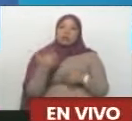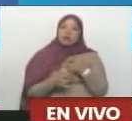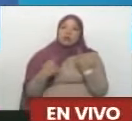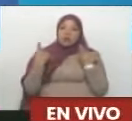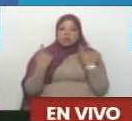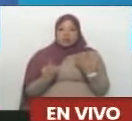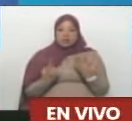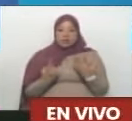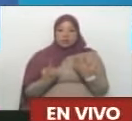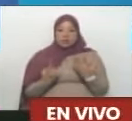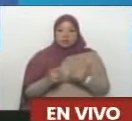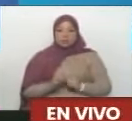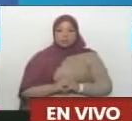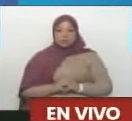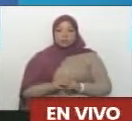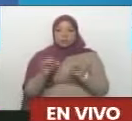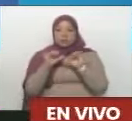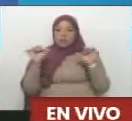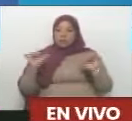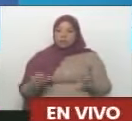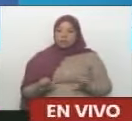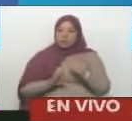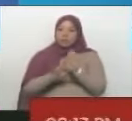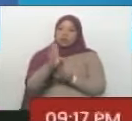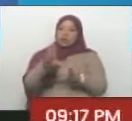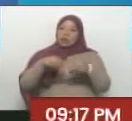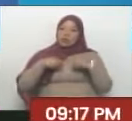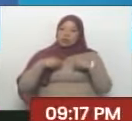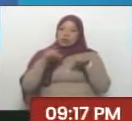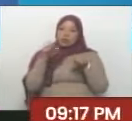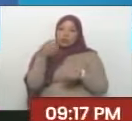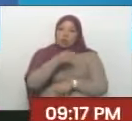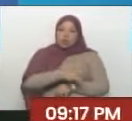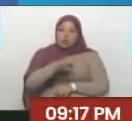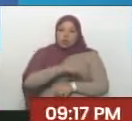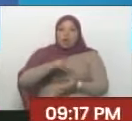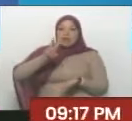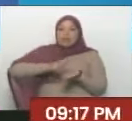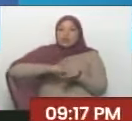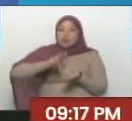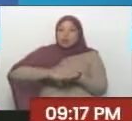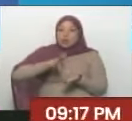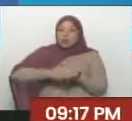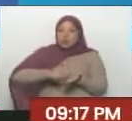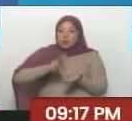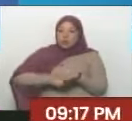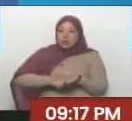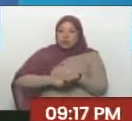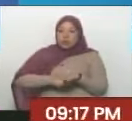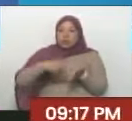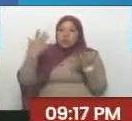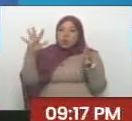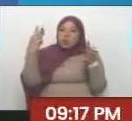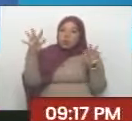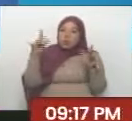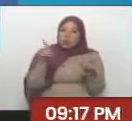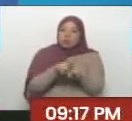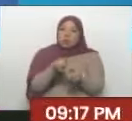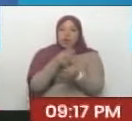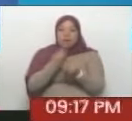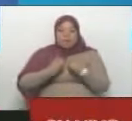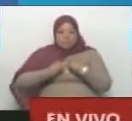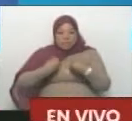6. Sistema de reconocimientos y seguridad social. Aplausos y vida